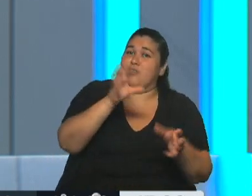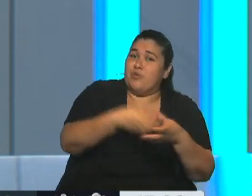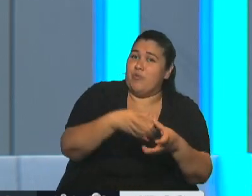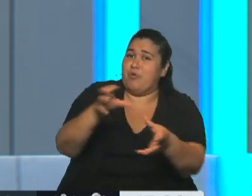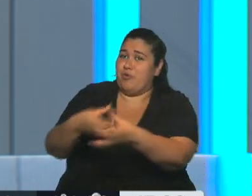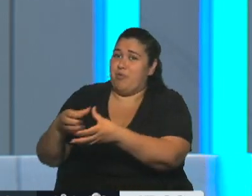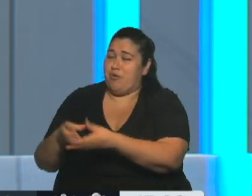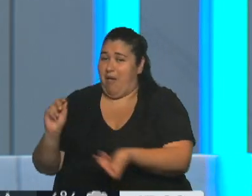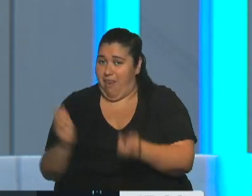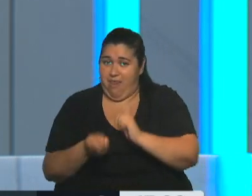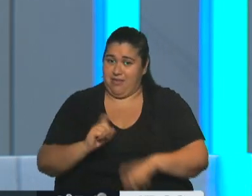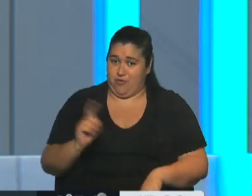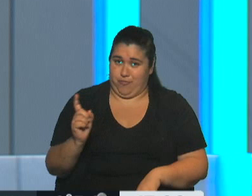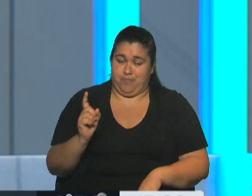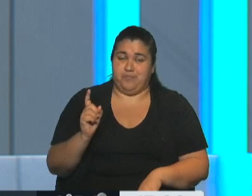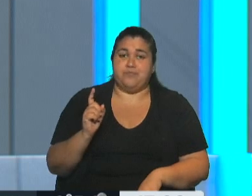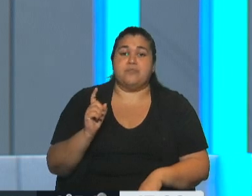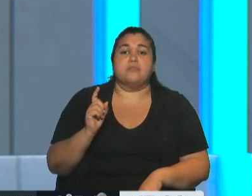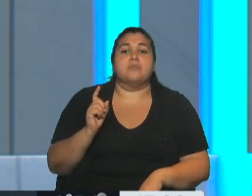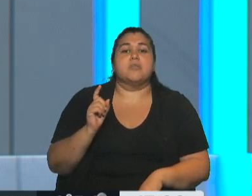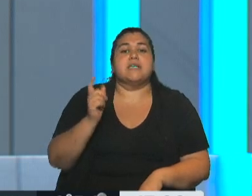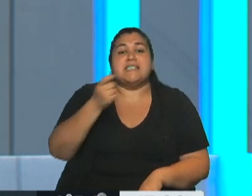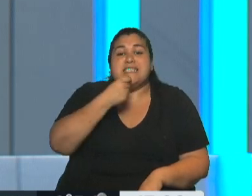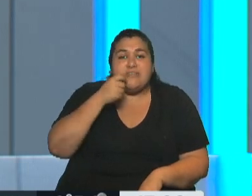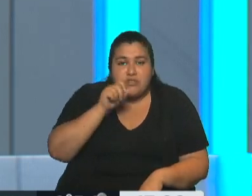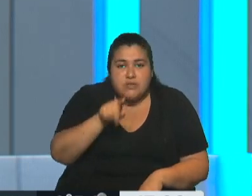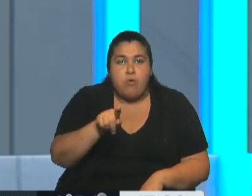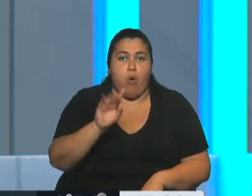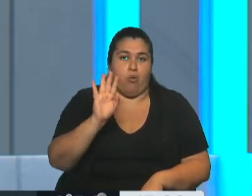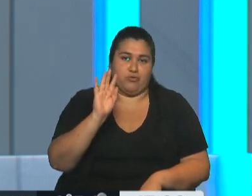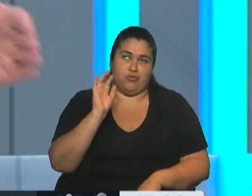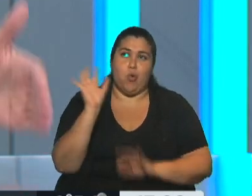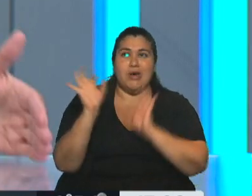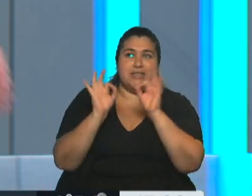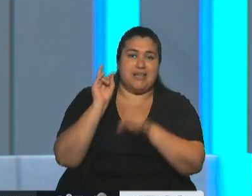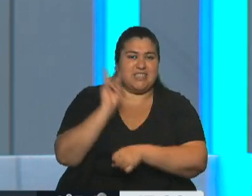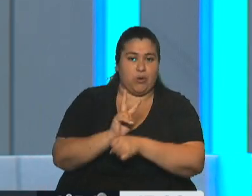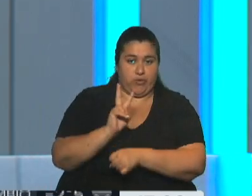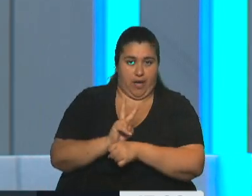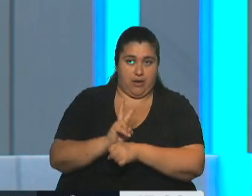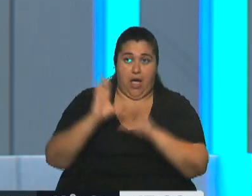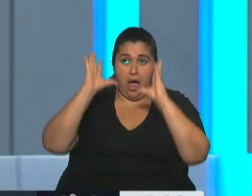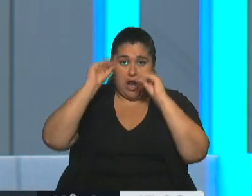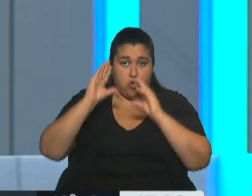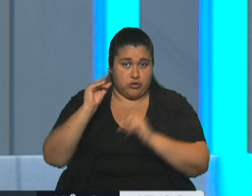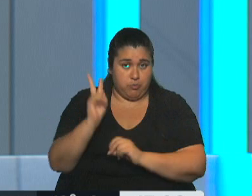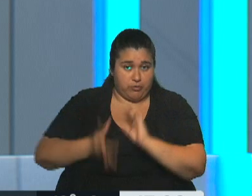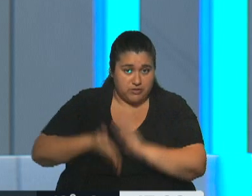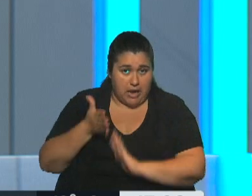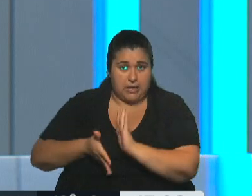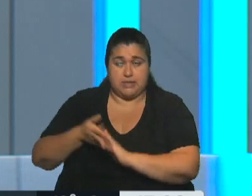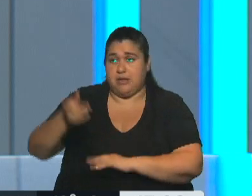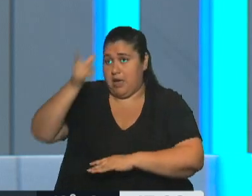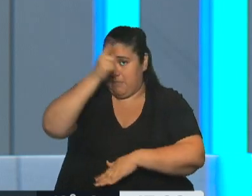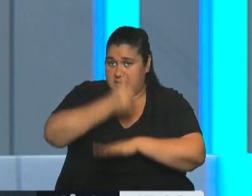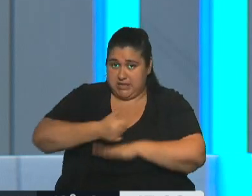Y además, con esto cierro, si vos tenés una política de seguridad como la que tenés ahora, toques de queda, militares copando las